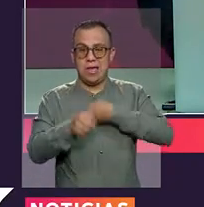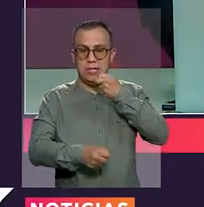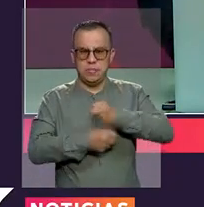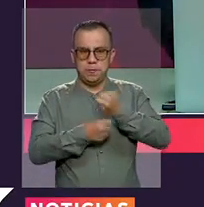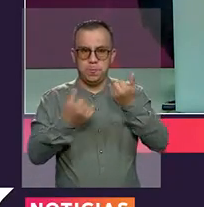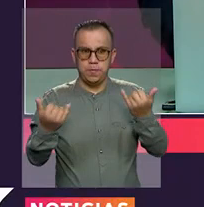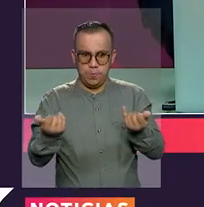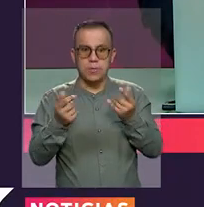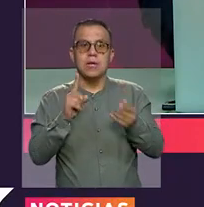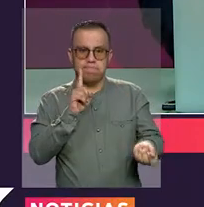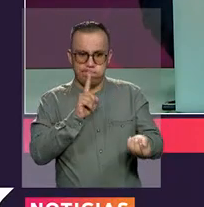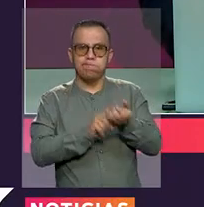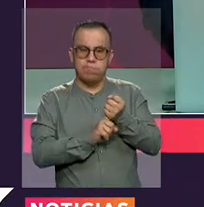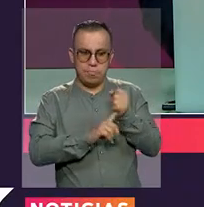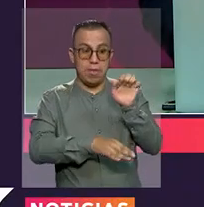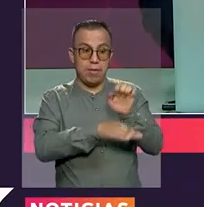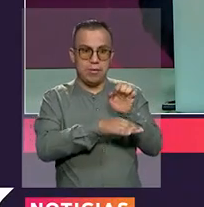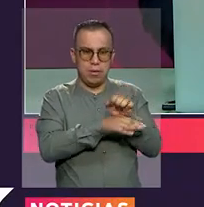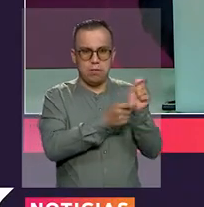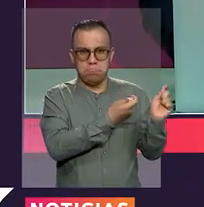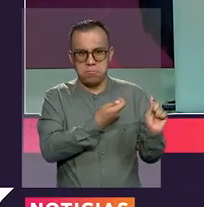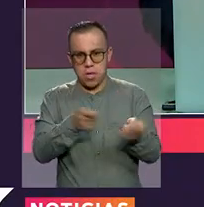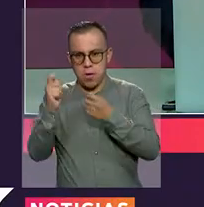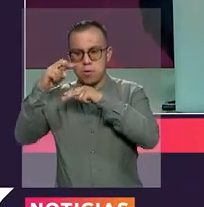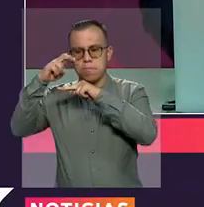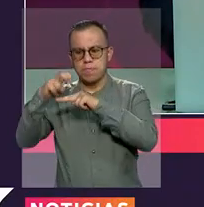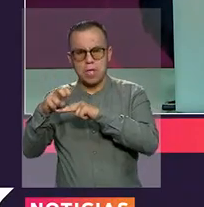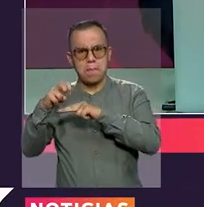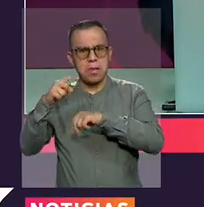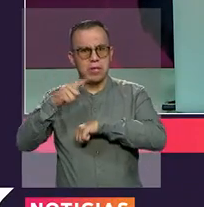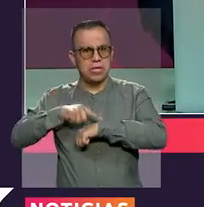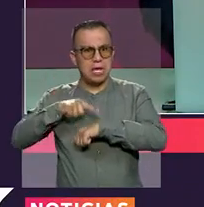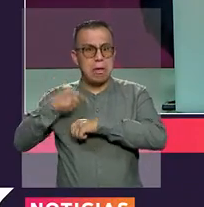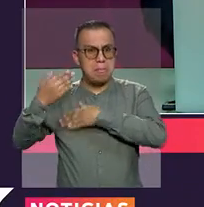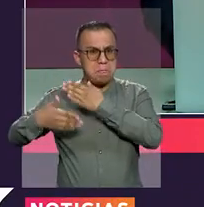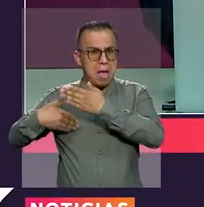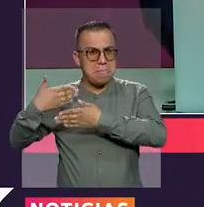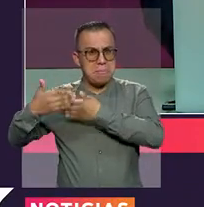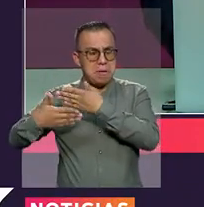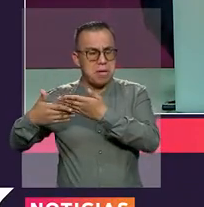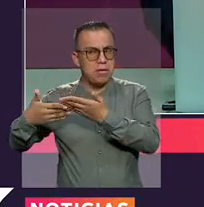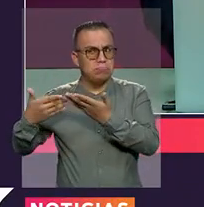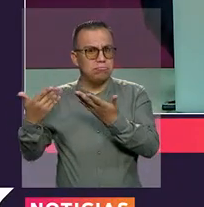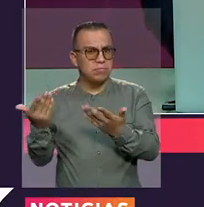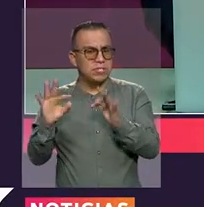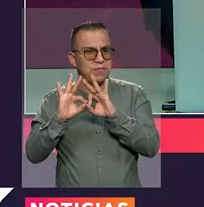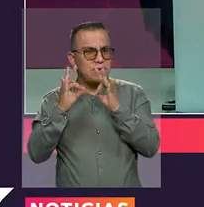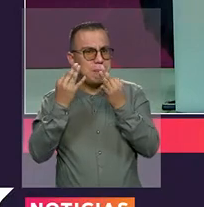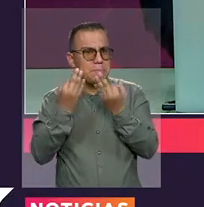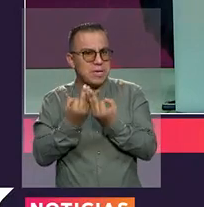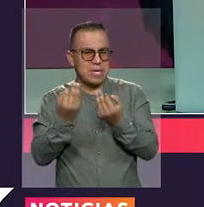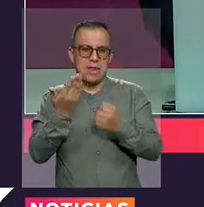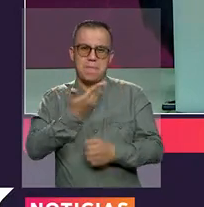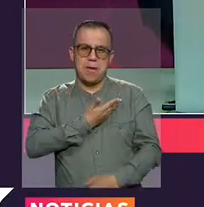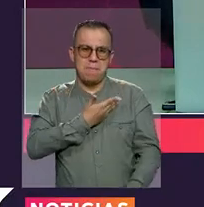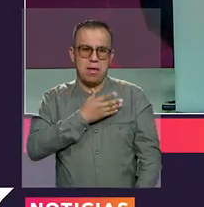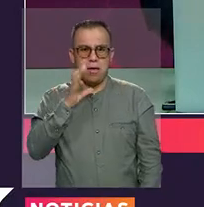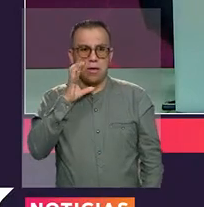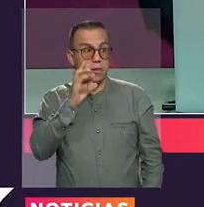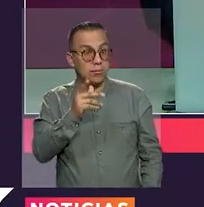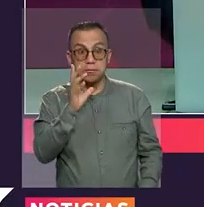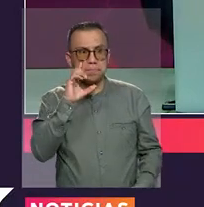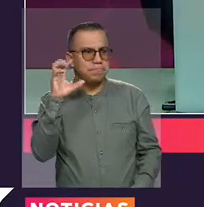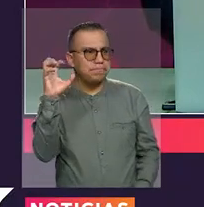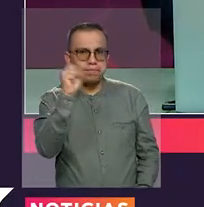fue encontrado por las autoridades, llevado a medicina legal, pero después de un tortuoso hecho, los familiares, su mamá, no lo